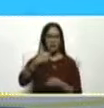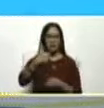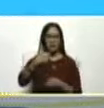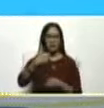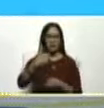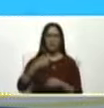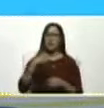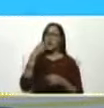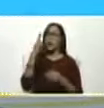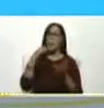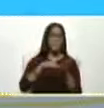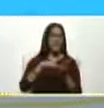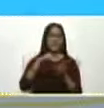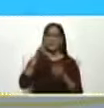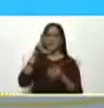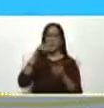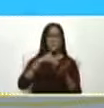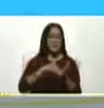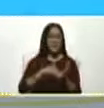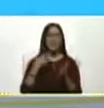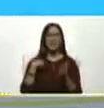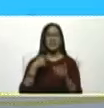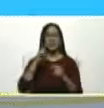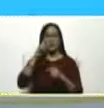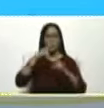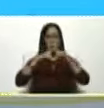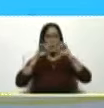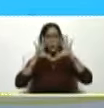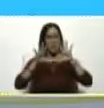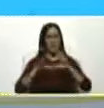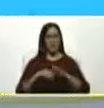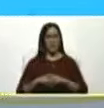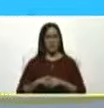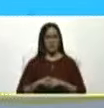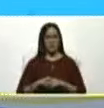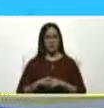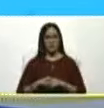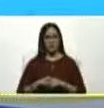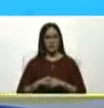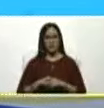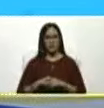1000, los 2000, los 3000 que tienes en el 1x10.